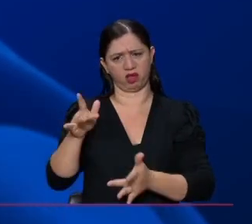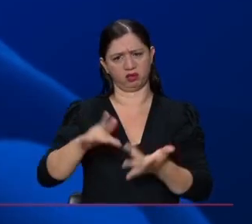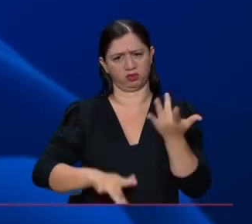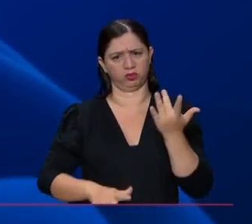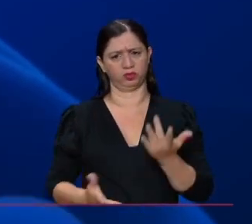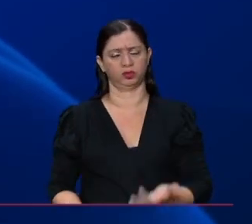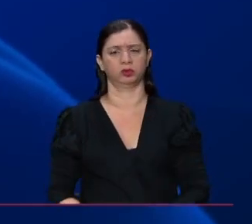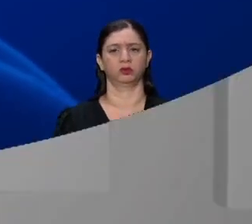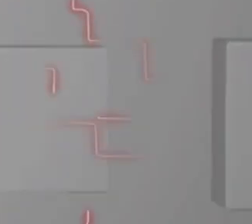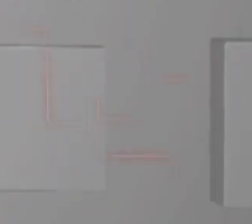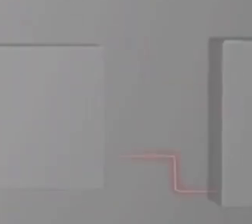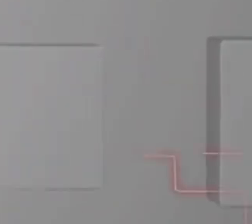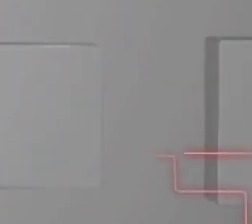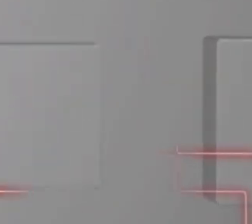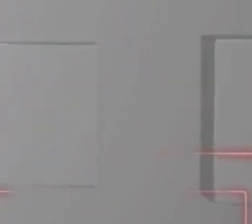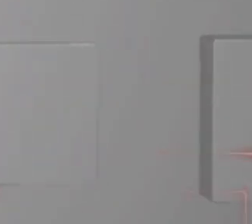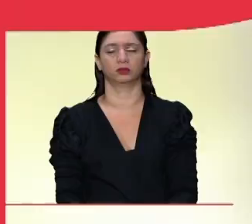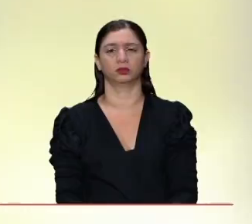acciones.